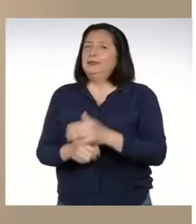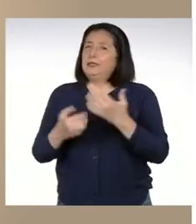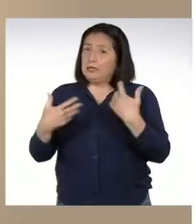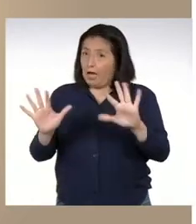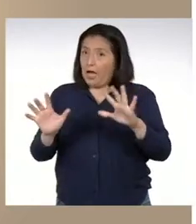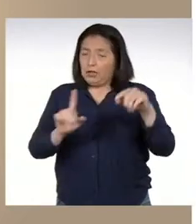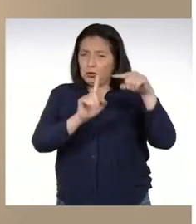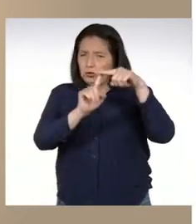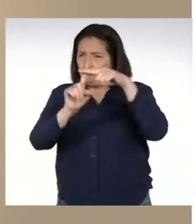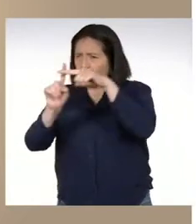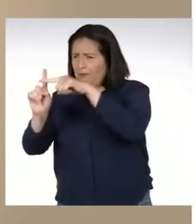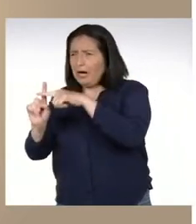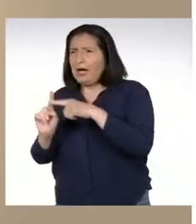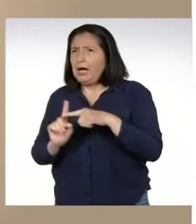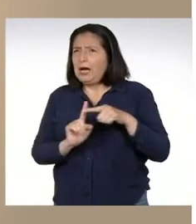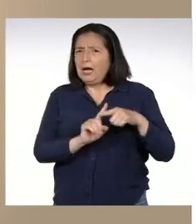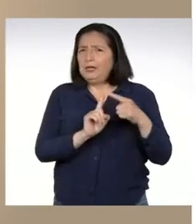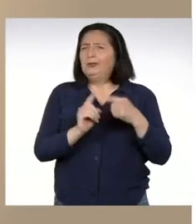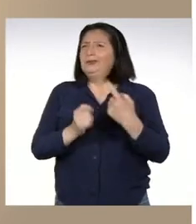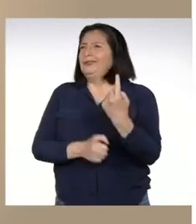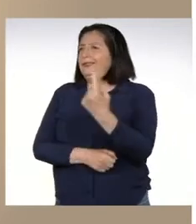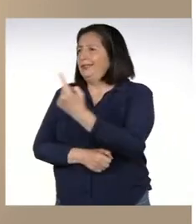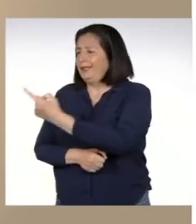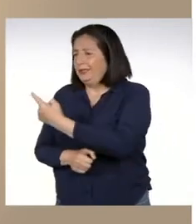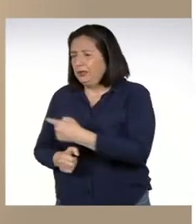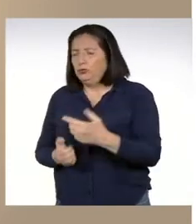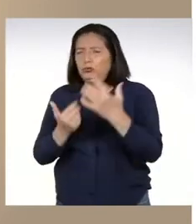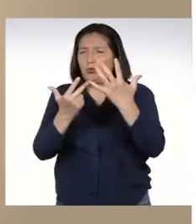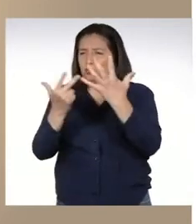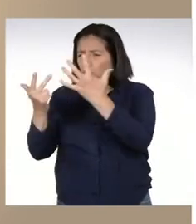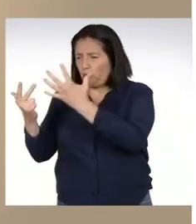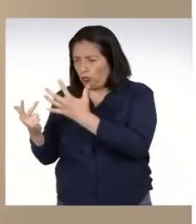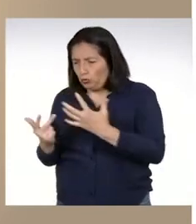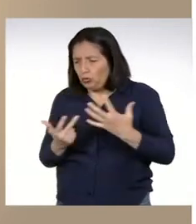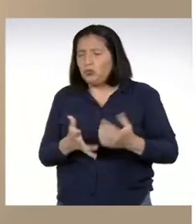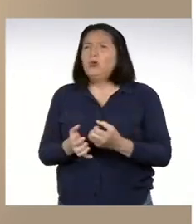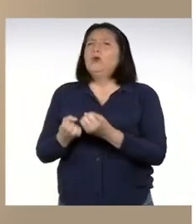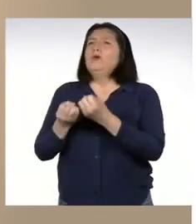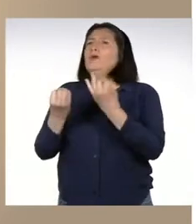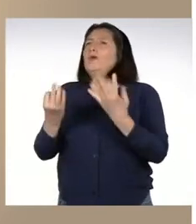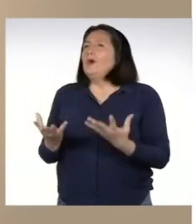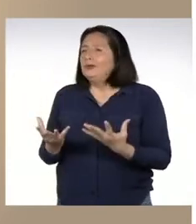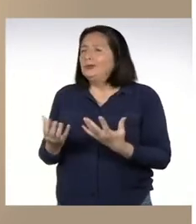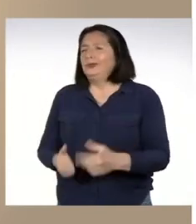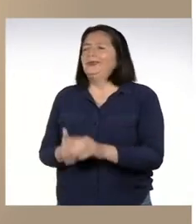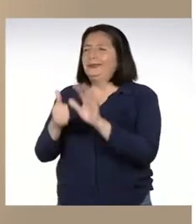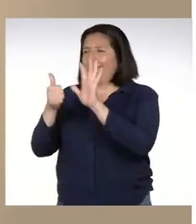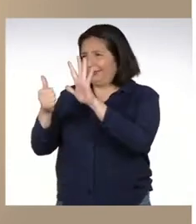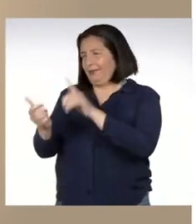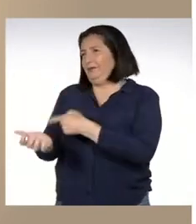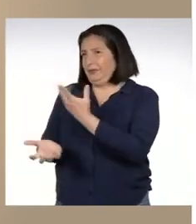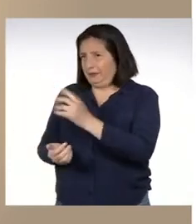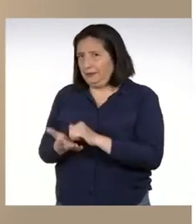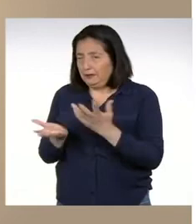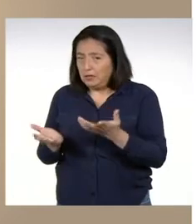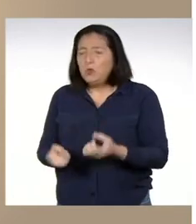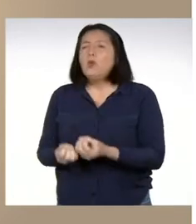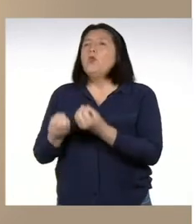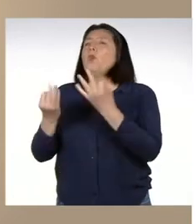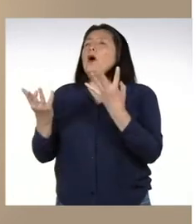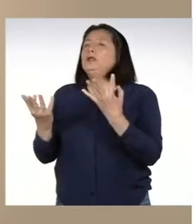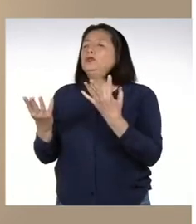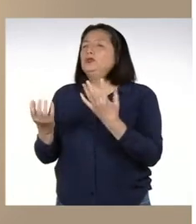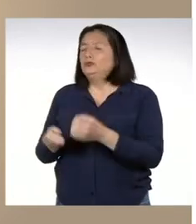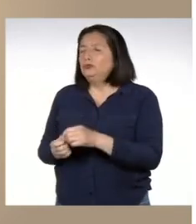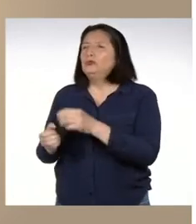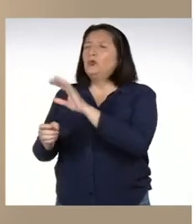Hemos sumado las 8 galletas en cada paquete, es decir, hemos sumado el número 8 6 veces, lo cual nos dio un total